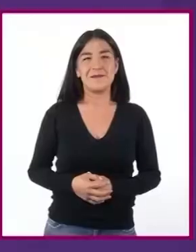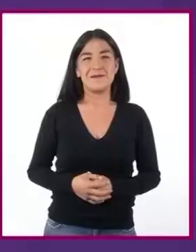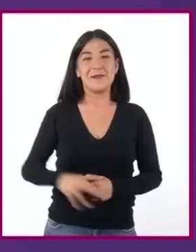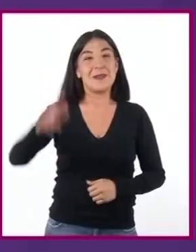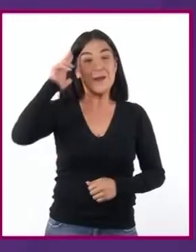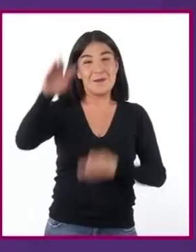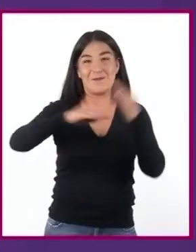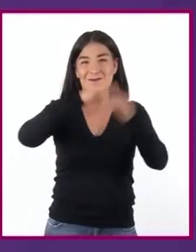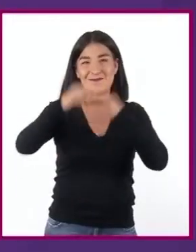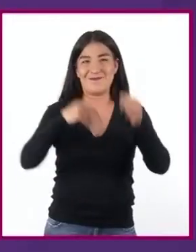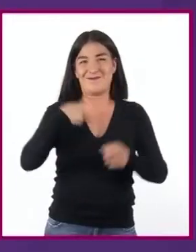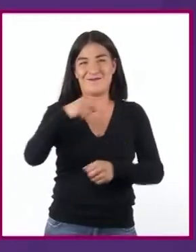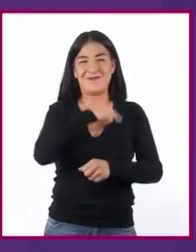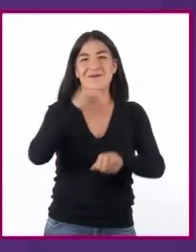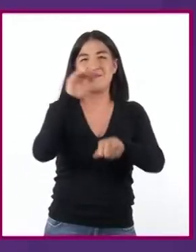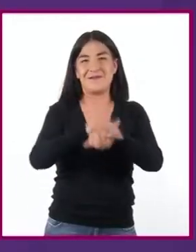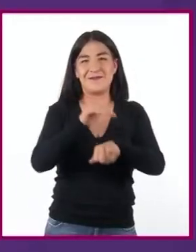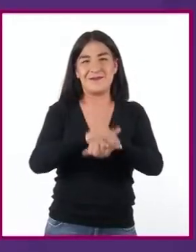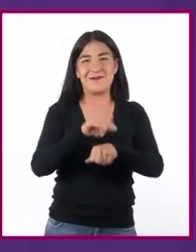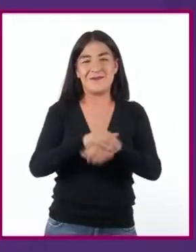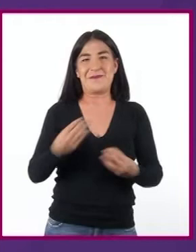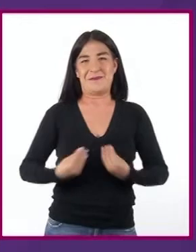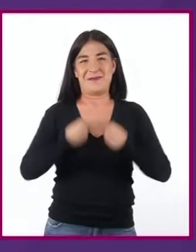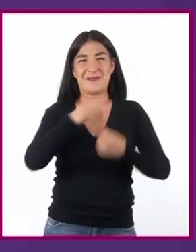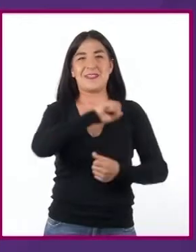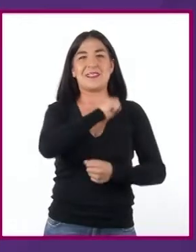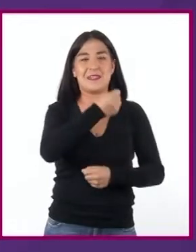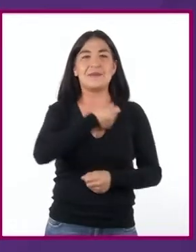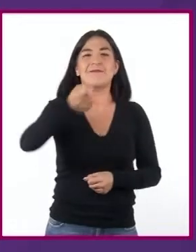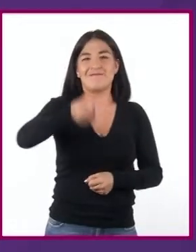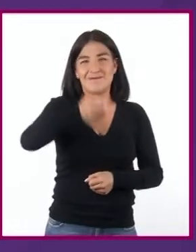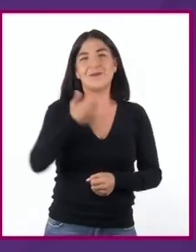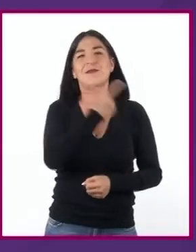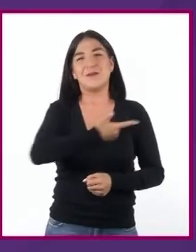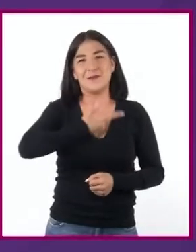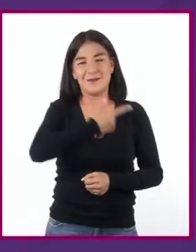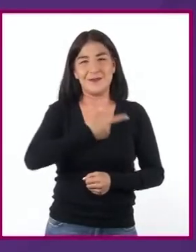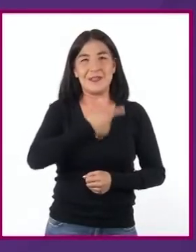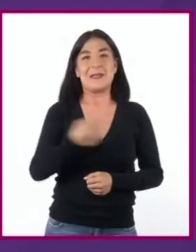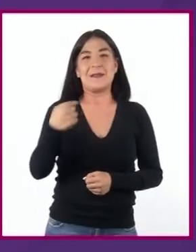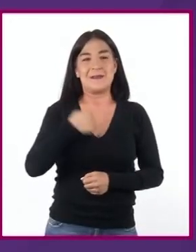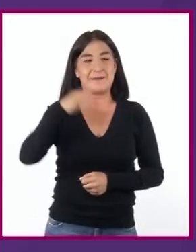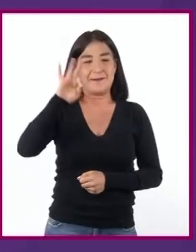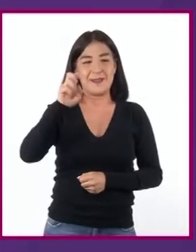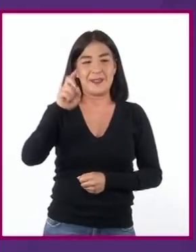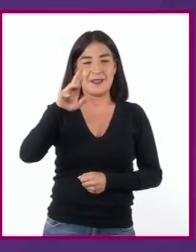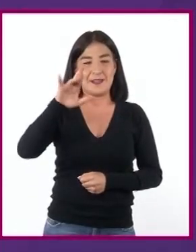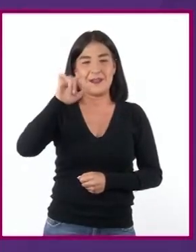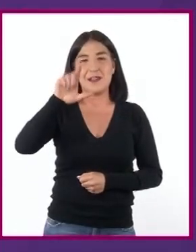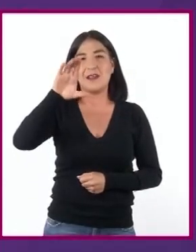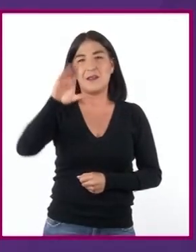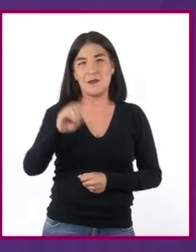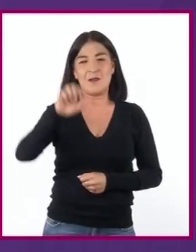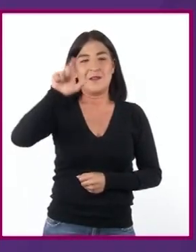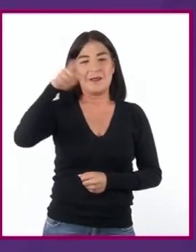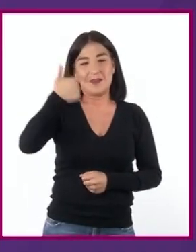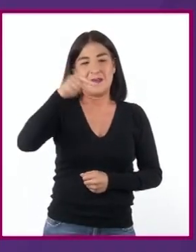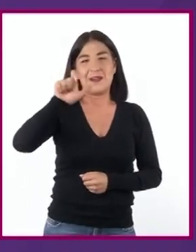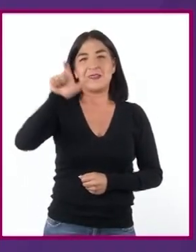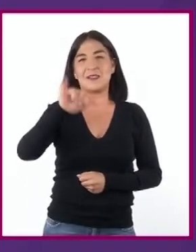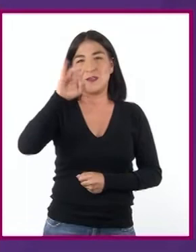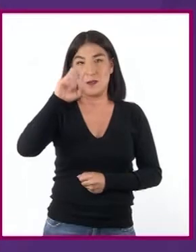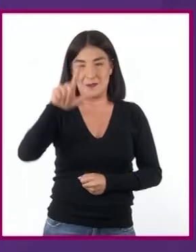Hola a todos nuestros amigos de Vivir Sano. Los saludo con mucho gusto. Soy Federico Gagiola y el día de